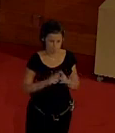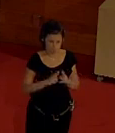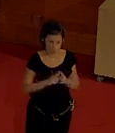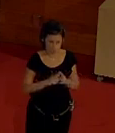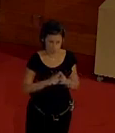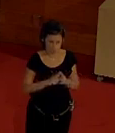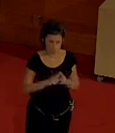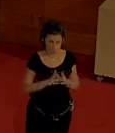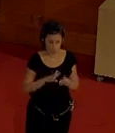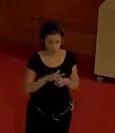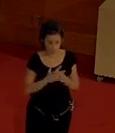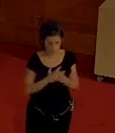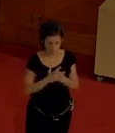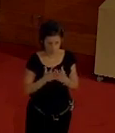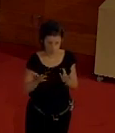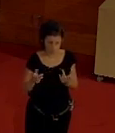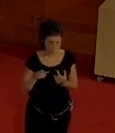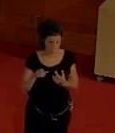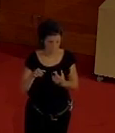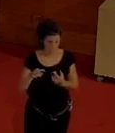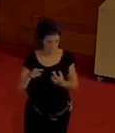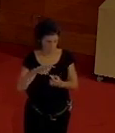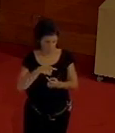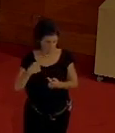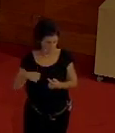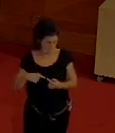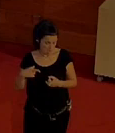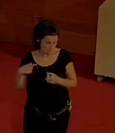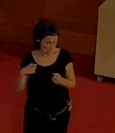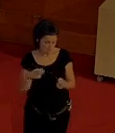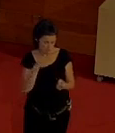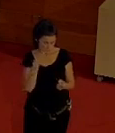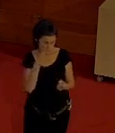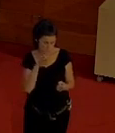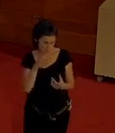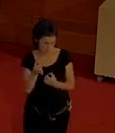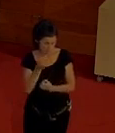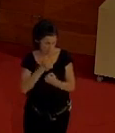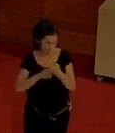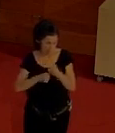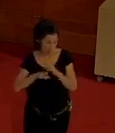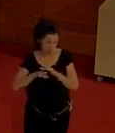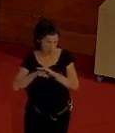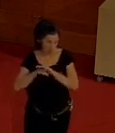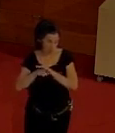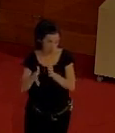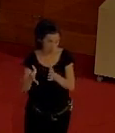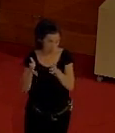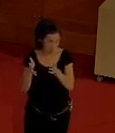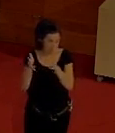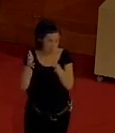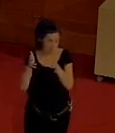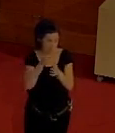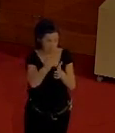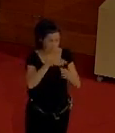entender que a ellos no les interesa Las Guerras ni nada de eso porque van ganando económicamente que es lo importante y eso lo tenemos que